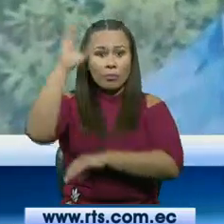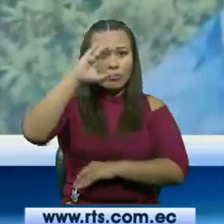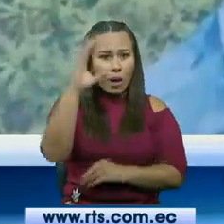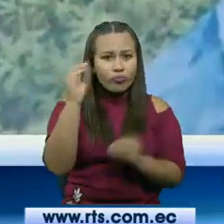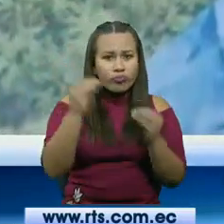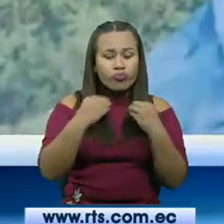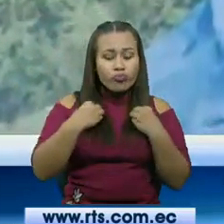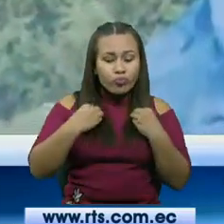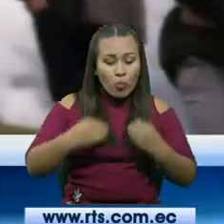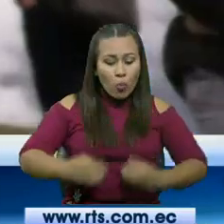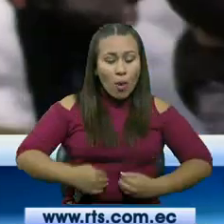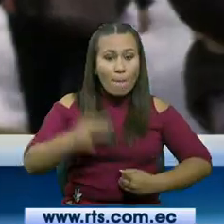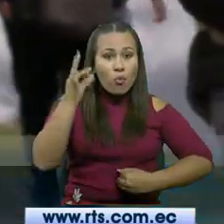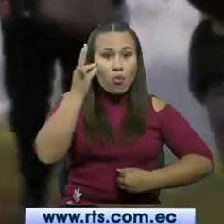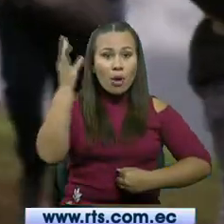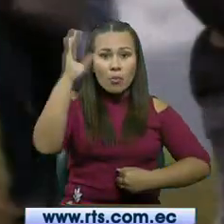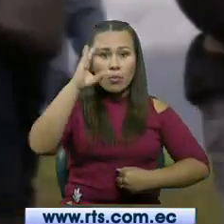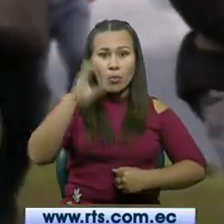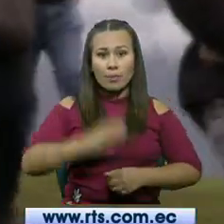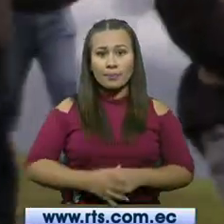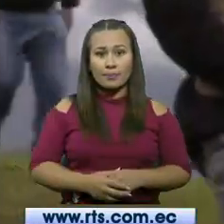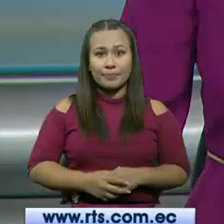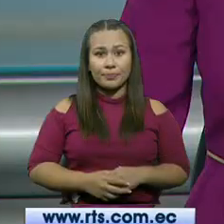de la extranjera.